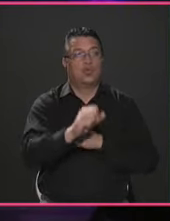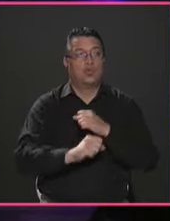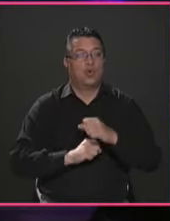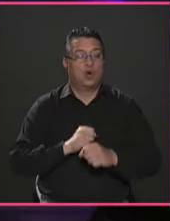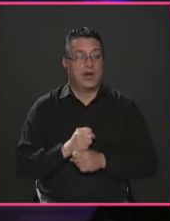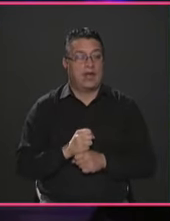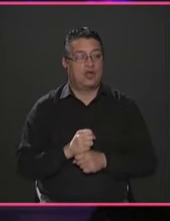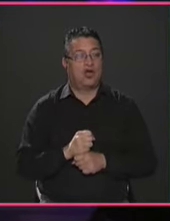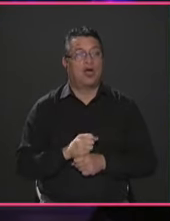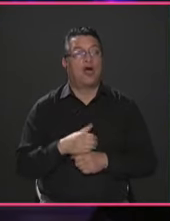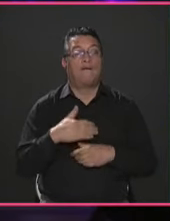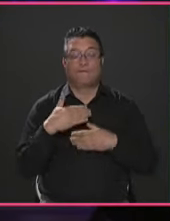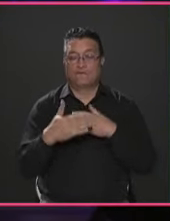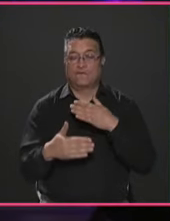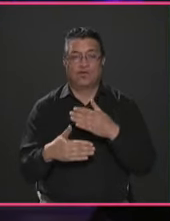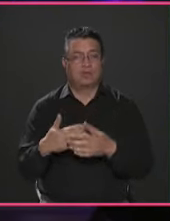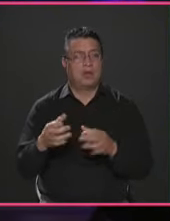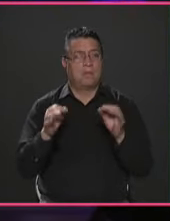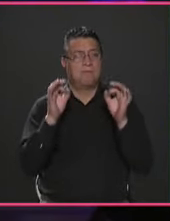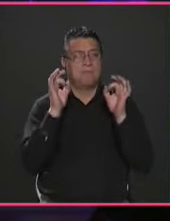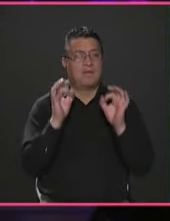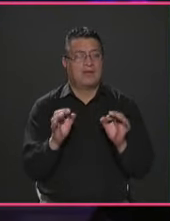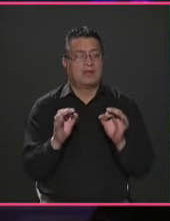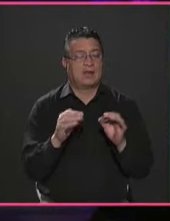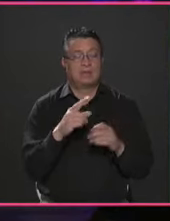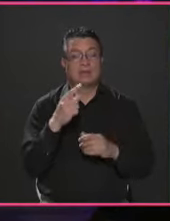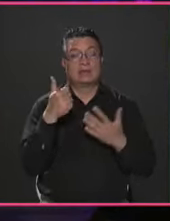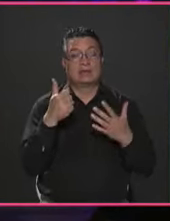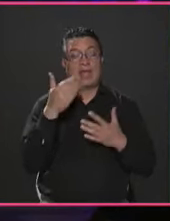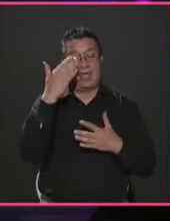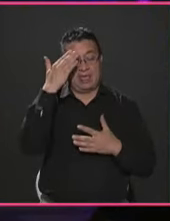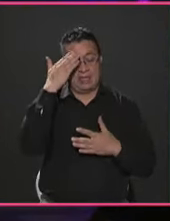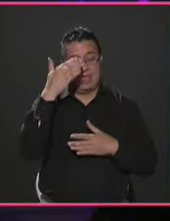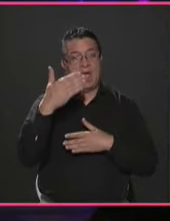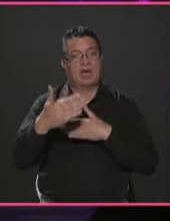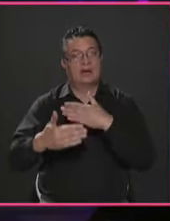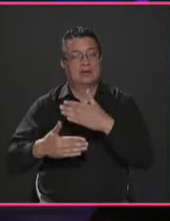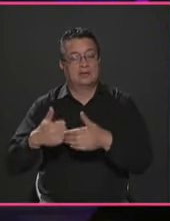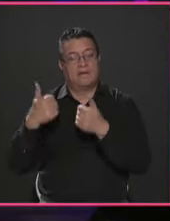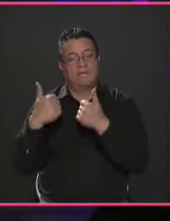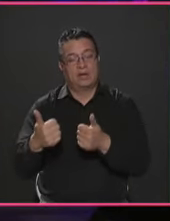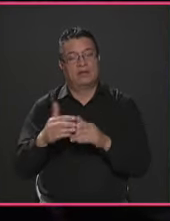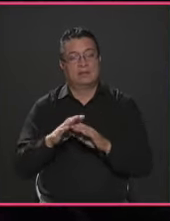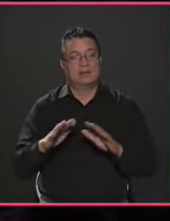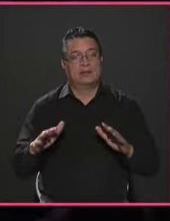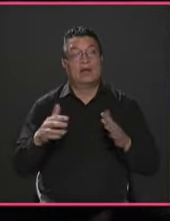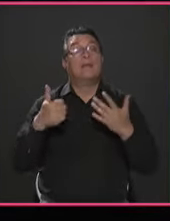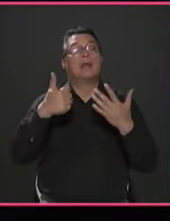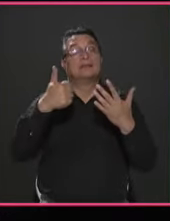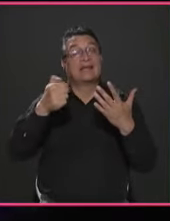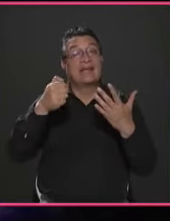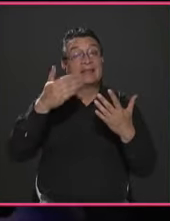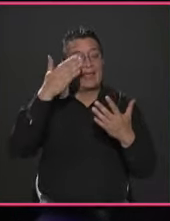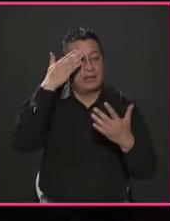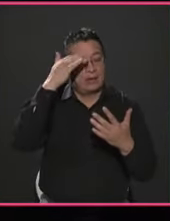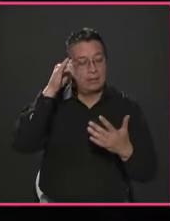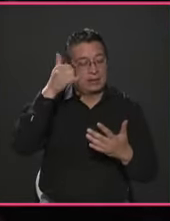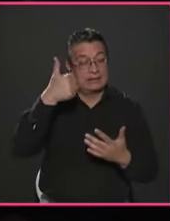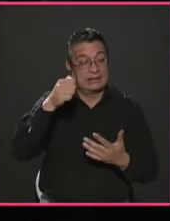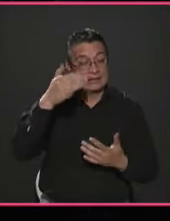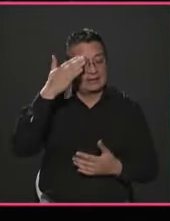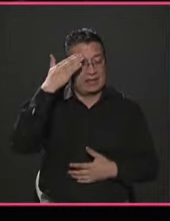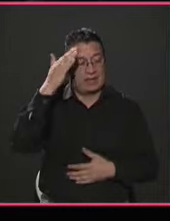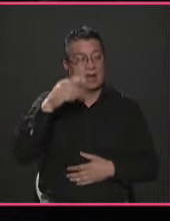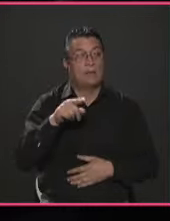año que funciona perfectamente y funcionó bien por se días por 60 días perdón una